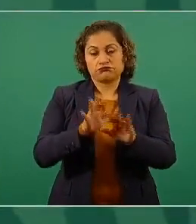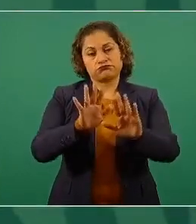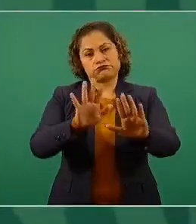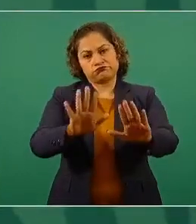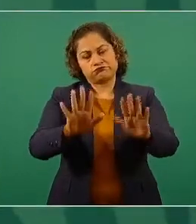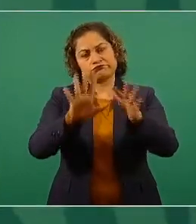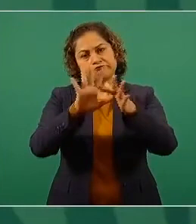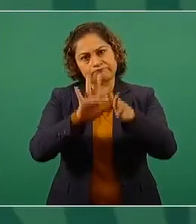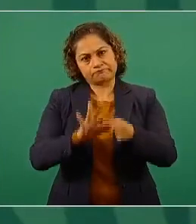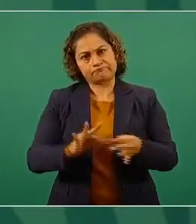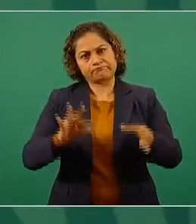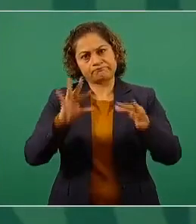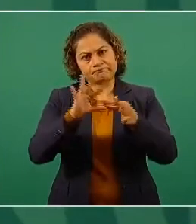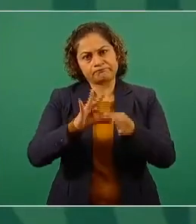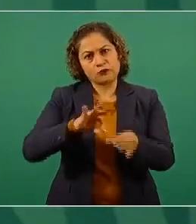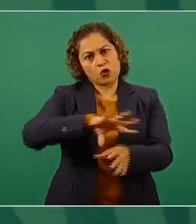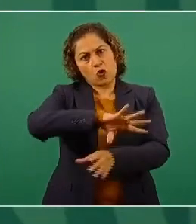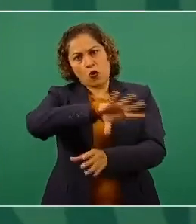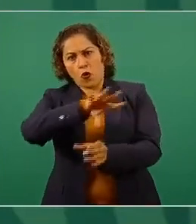panorama.